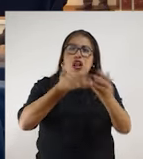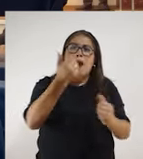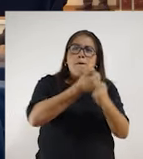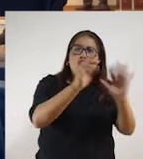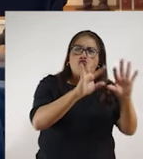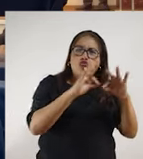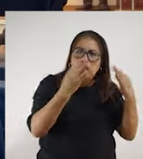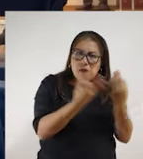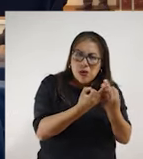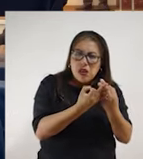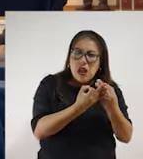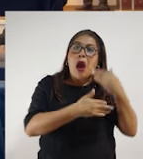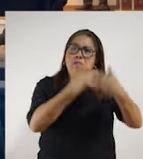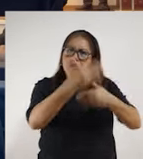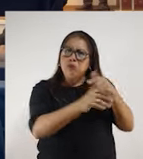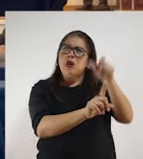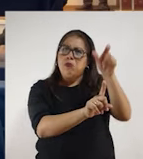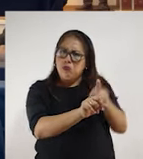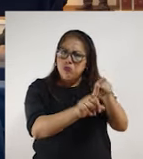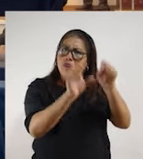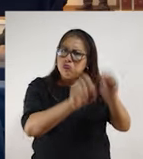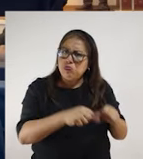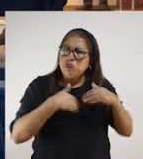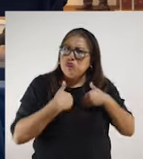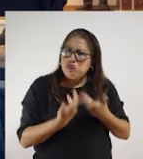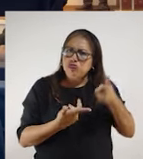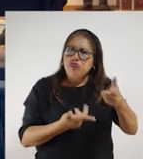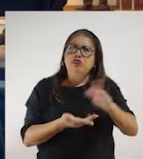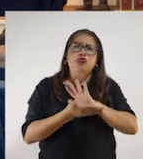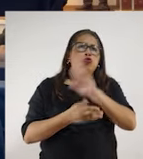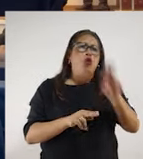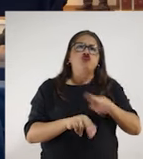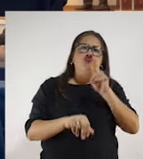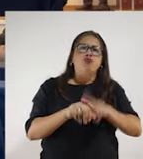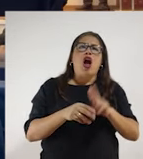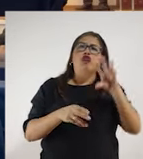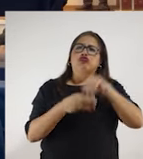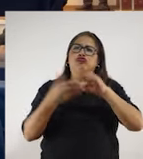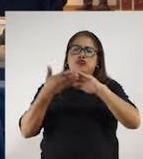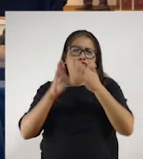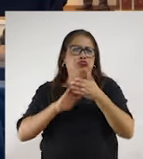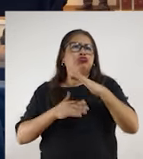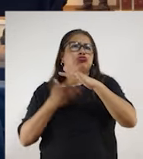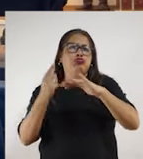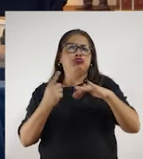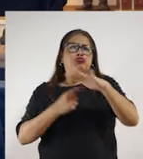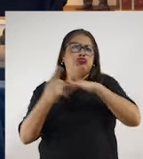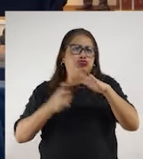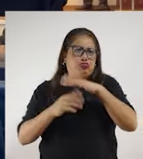familiar, esa persona puede verse plenamente incluida en la sociedad.